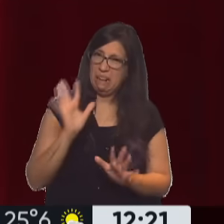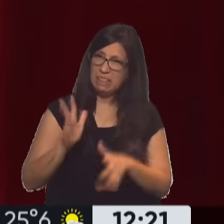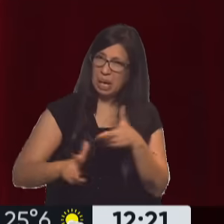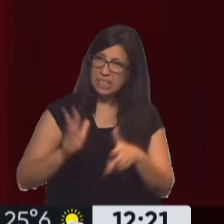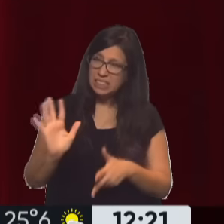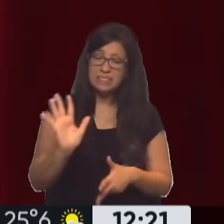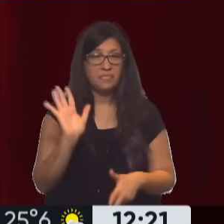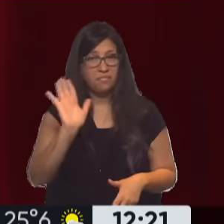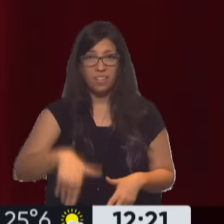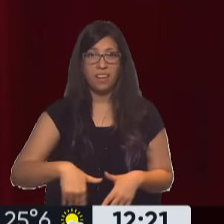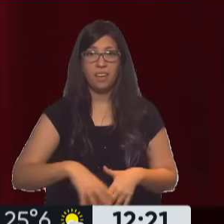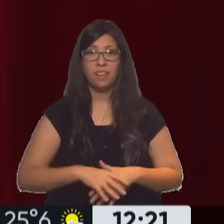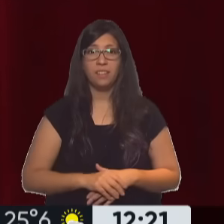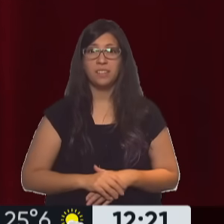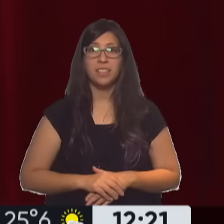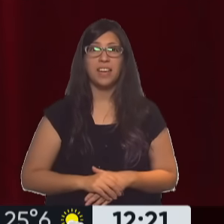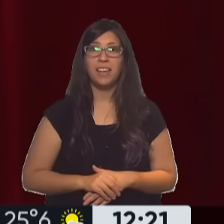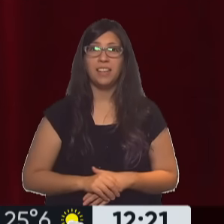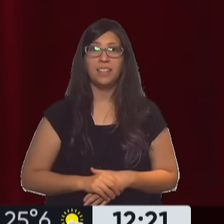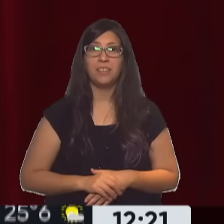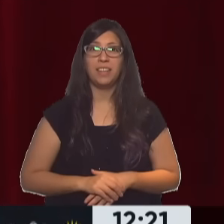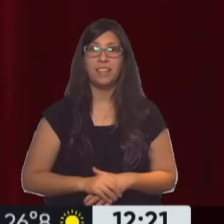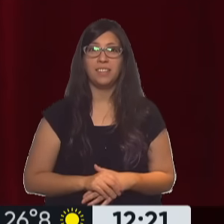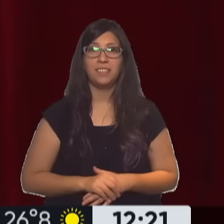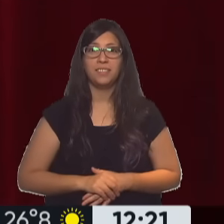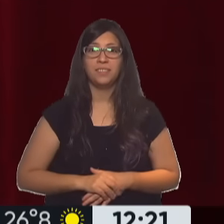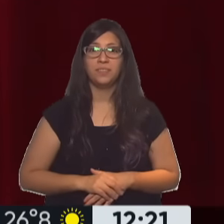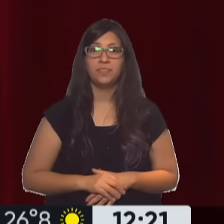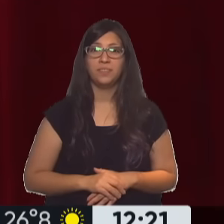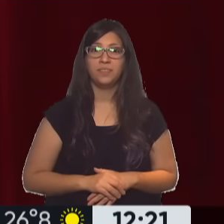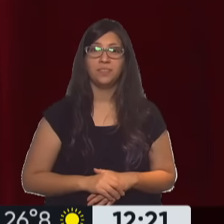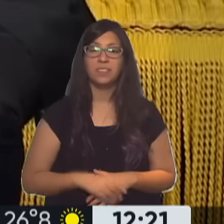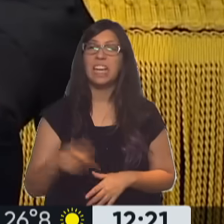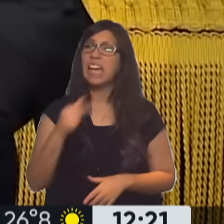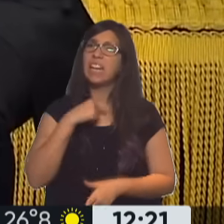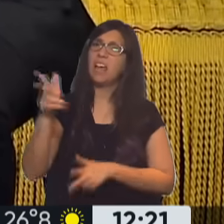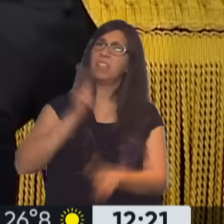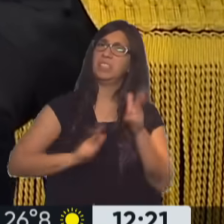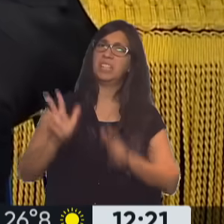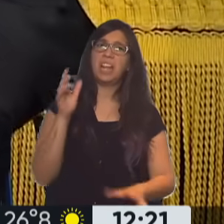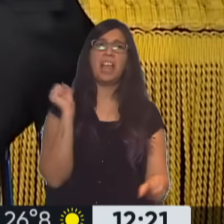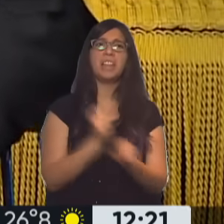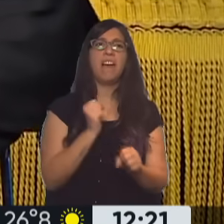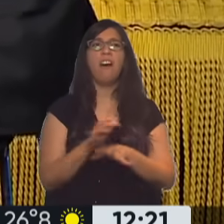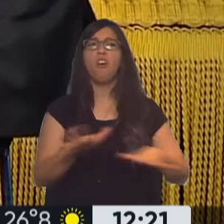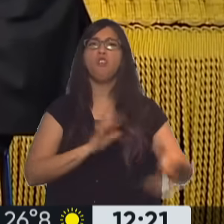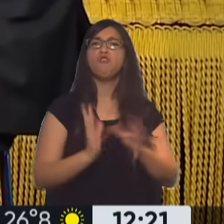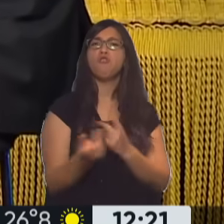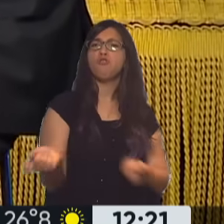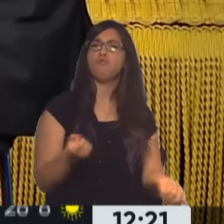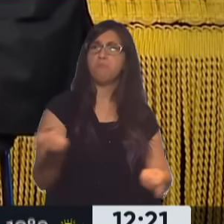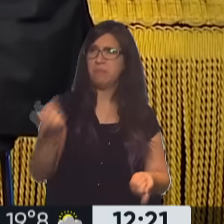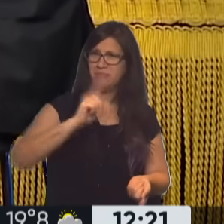decir usando el lenguaje de barra brava nos querían contar Qué hacer con el trabajo eso